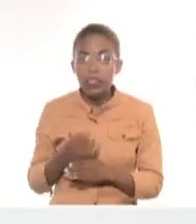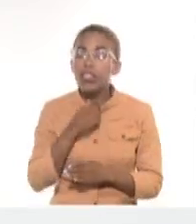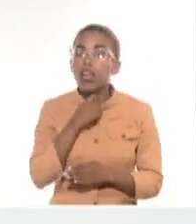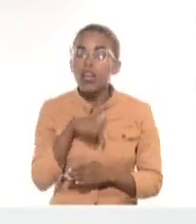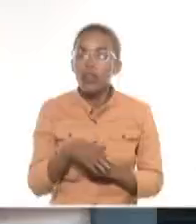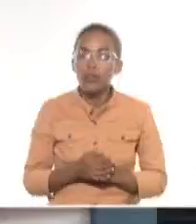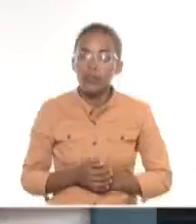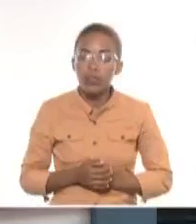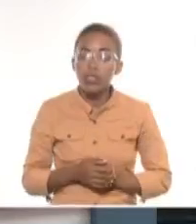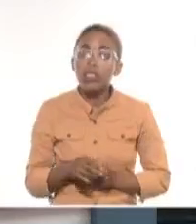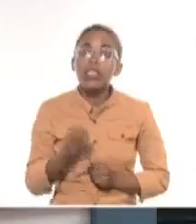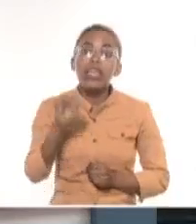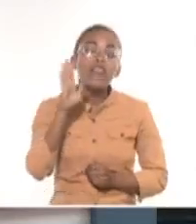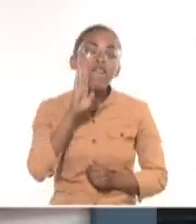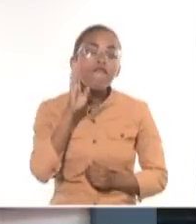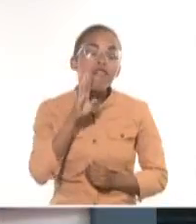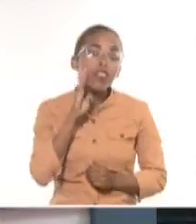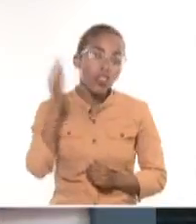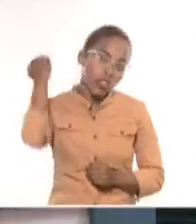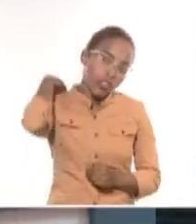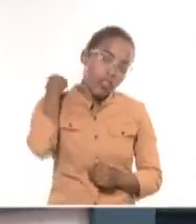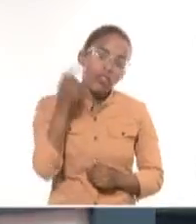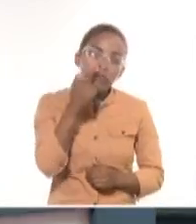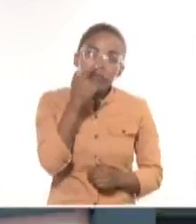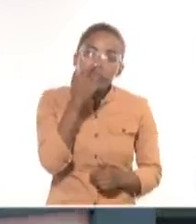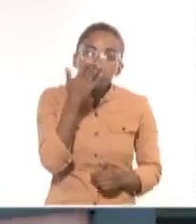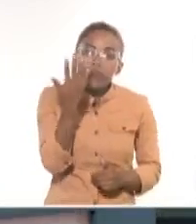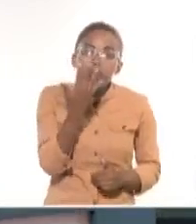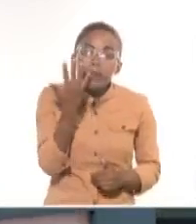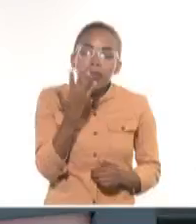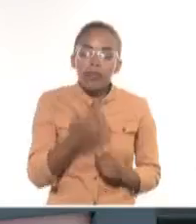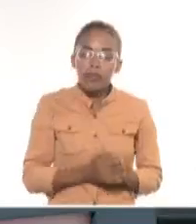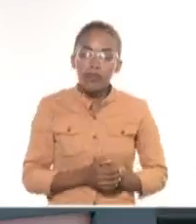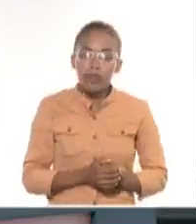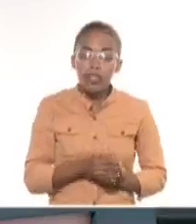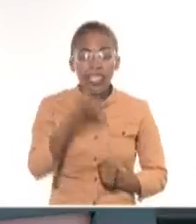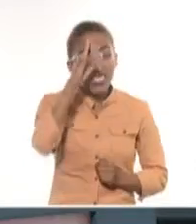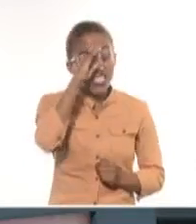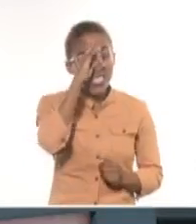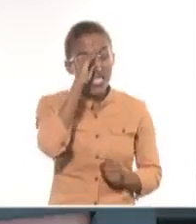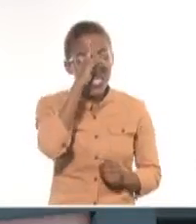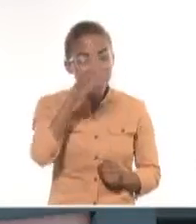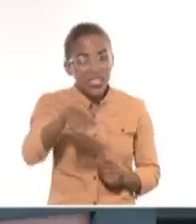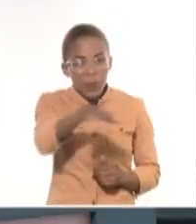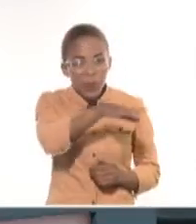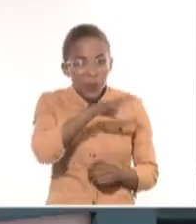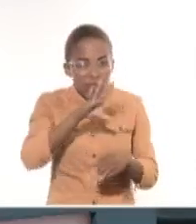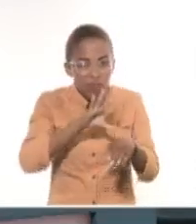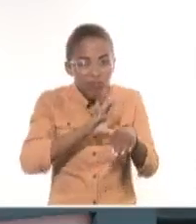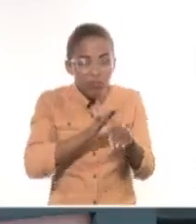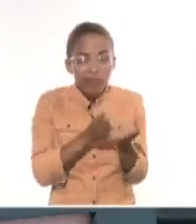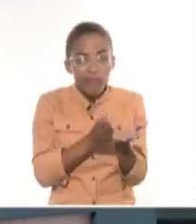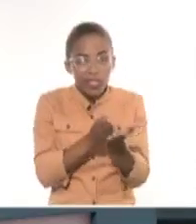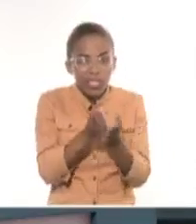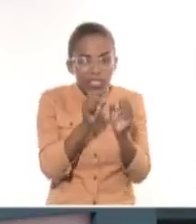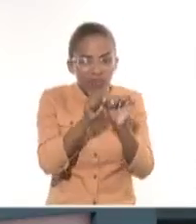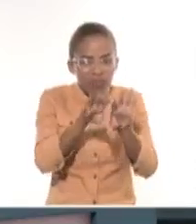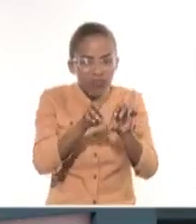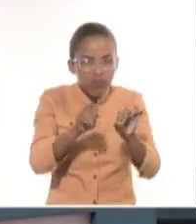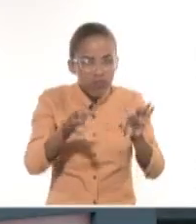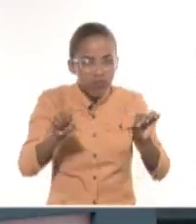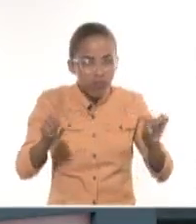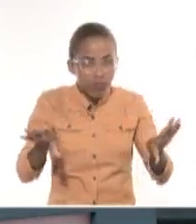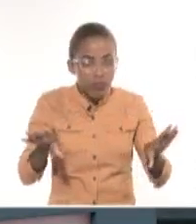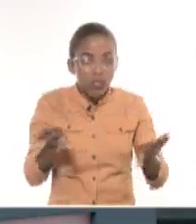respiratorias. Sí, porque se mantiene circulando estas arbovirosis, que dan un cuadro febril, pero se mantiene